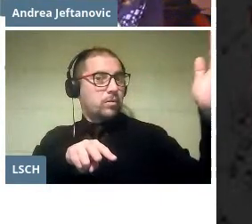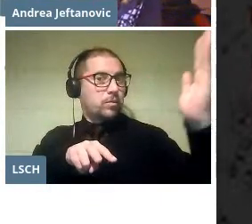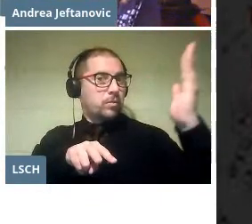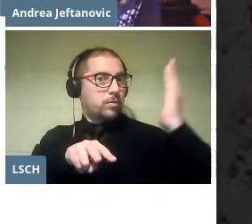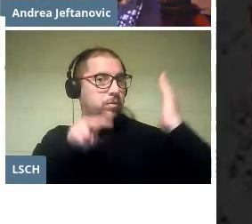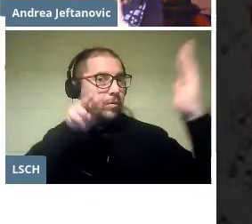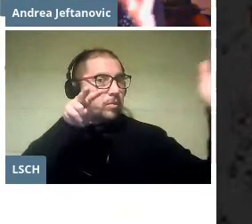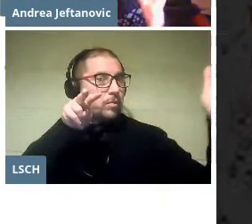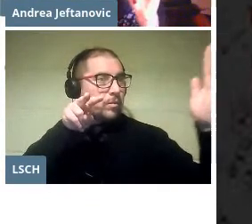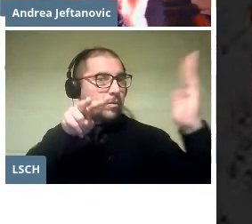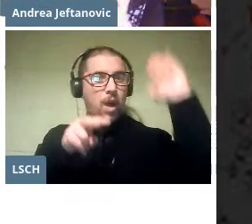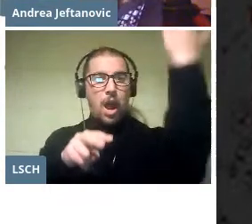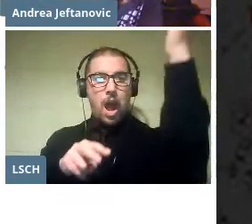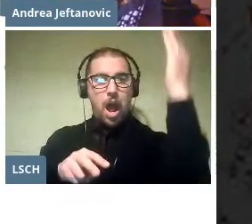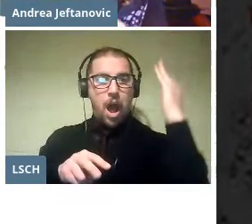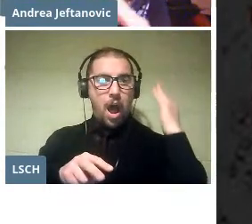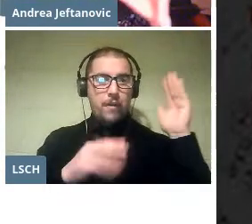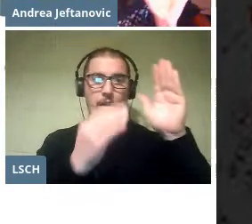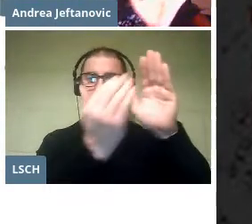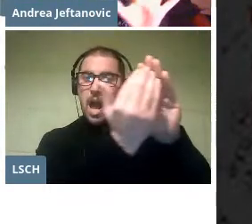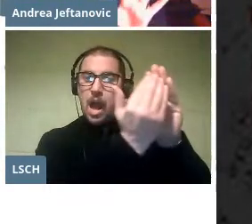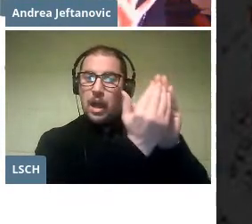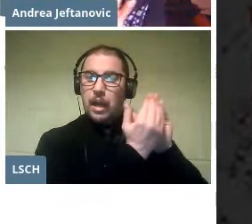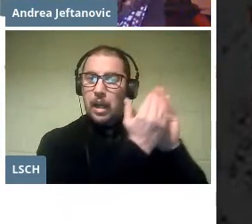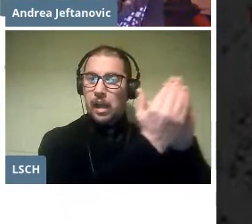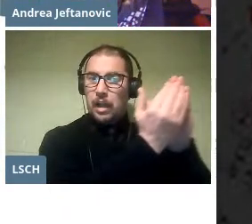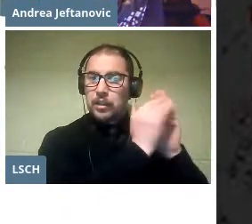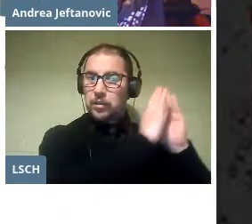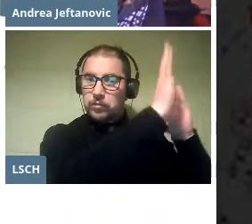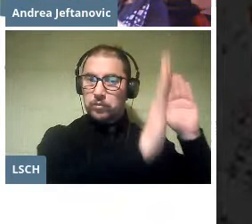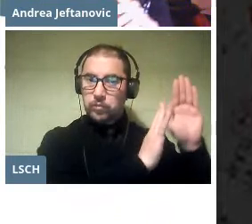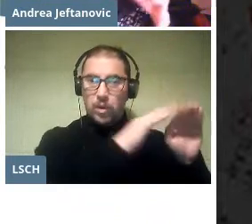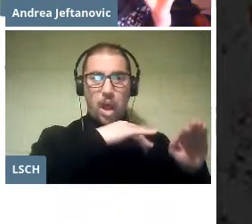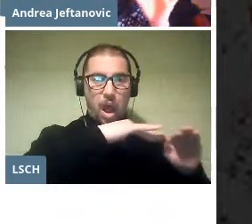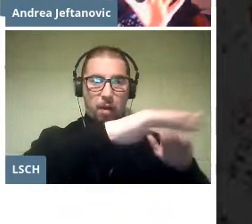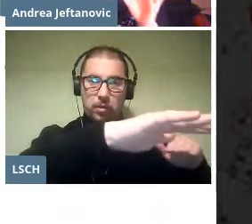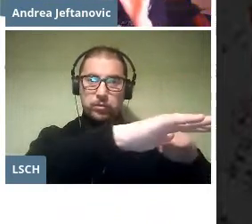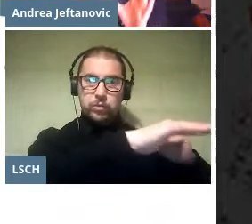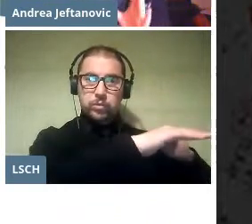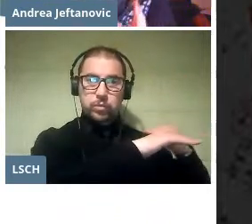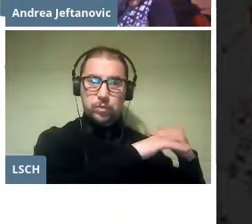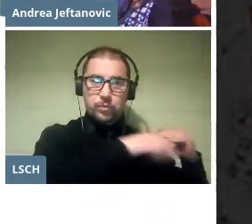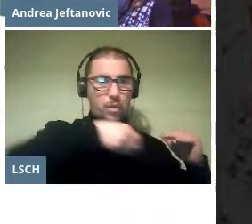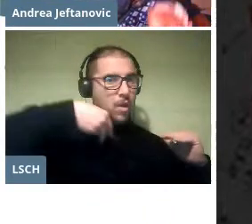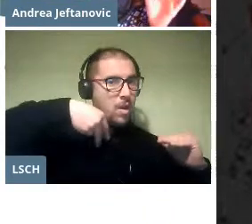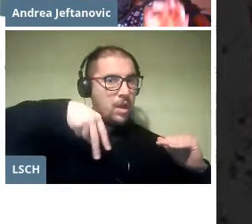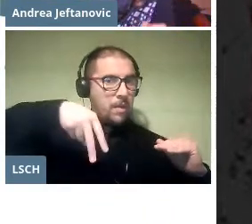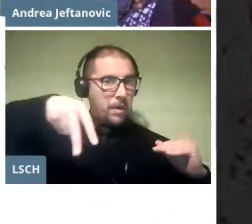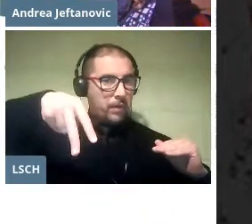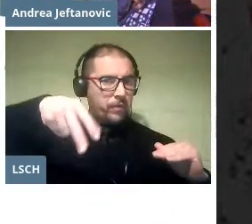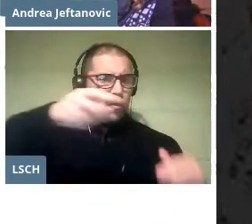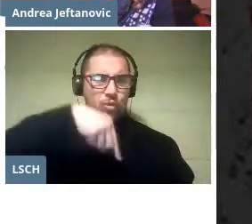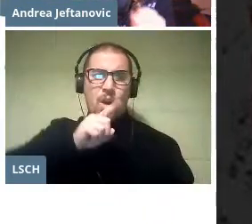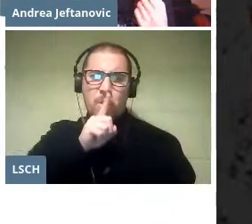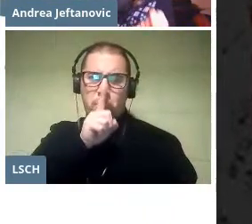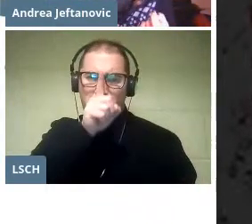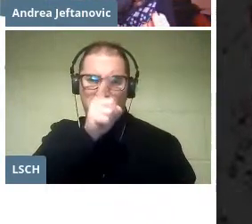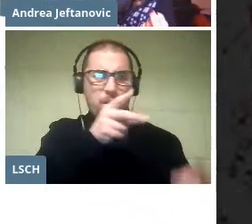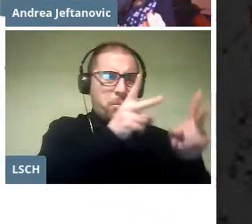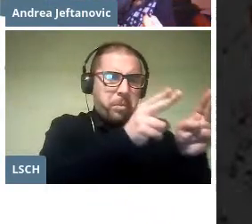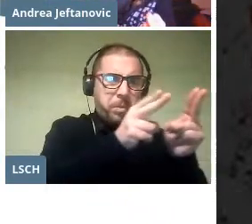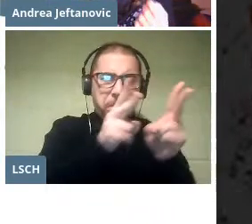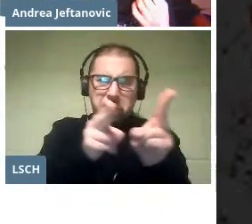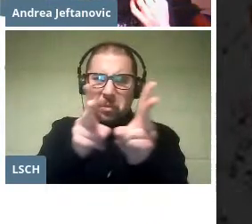Vemos hileras de árboles, fachadas de paredes, superficies de agua. Estamos tan acostumbrados a la fragmentación,